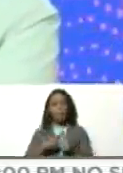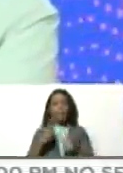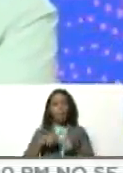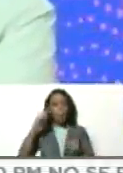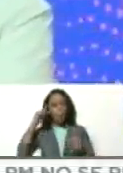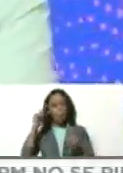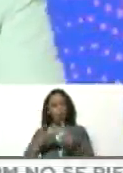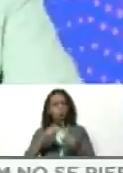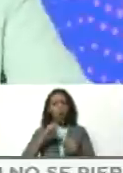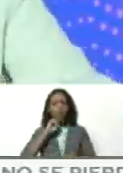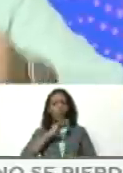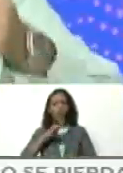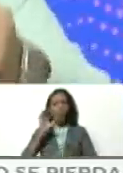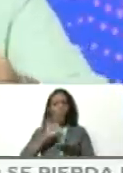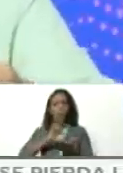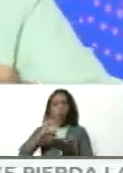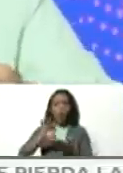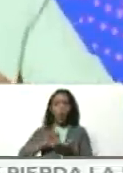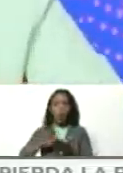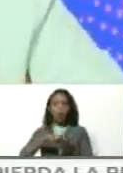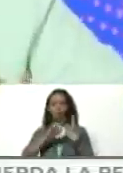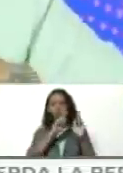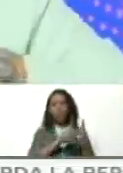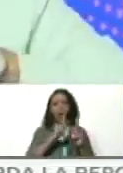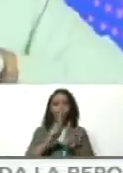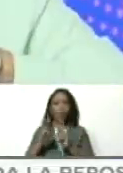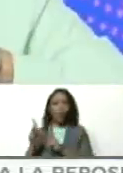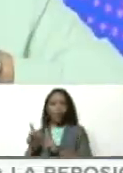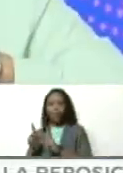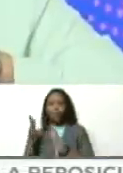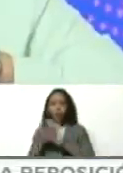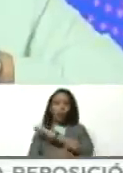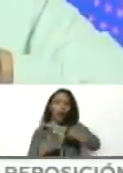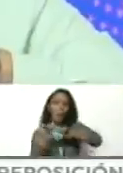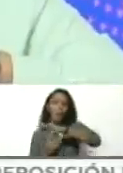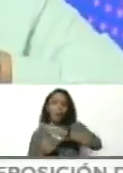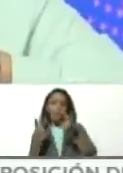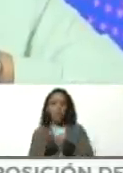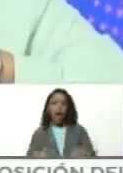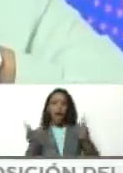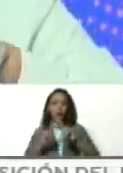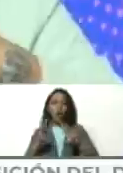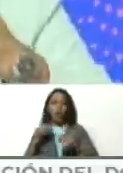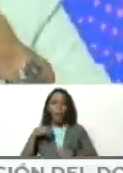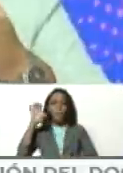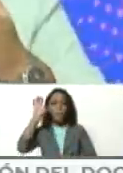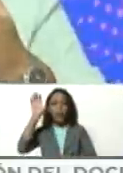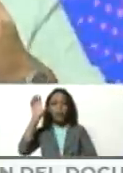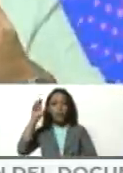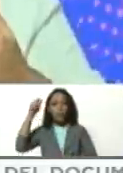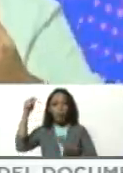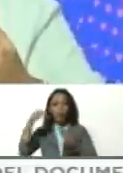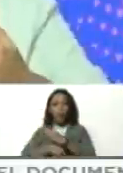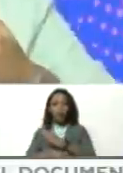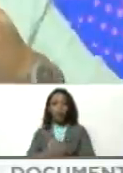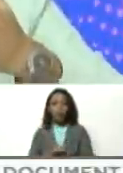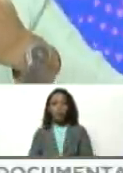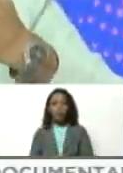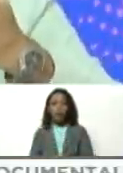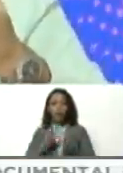objetivos históricos, estratégicos, programáticos, sobre la base de los valores de la patria profunda.